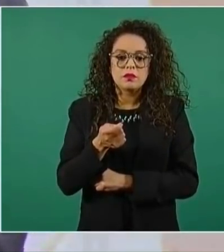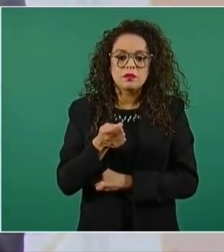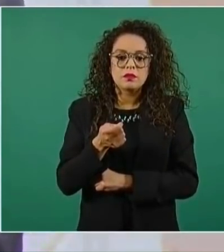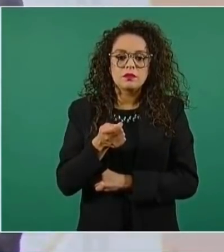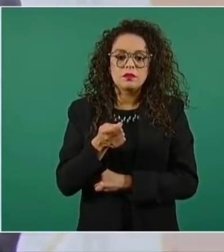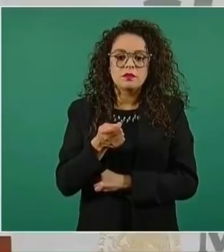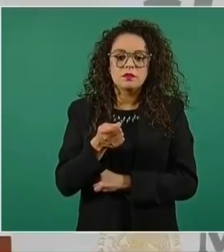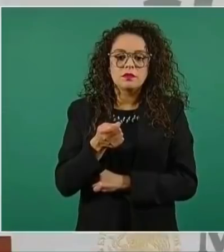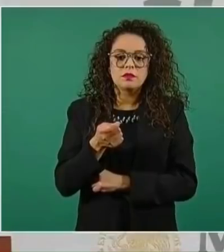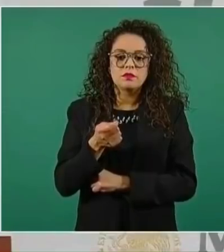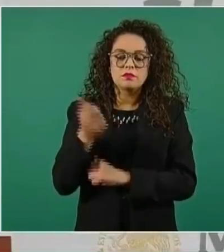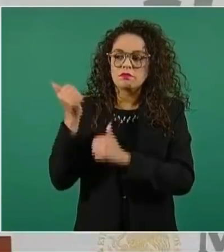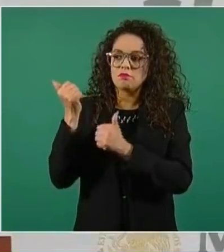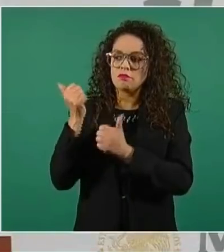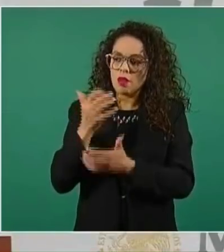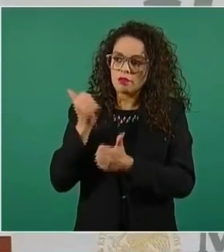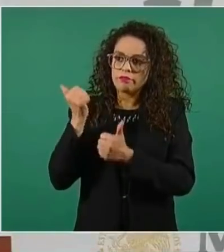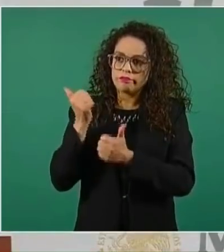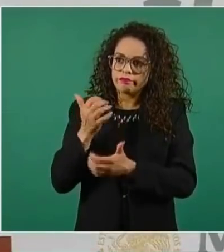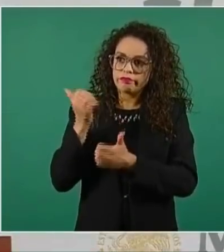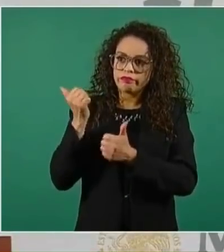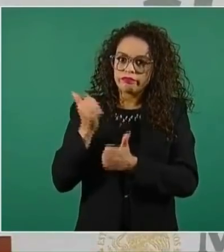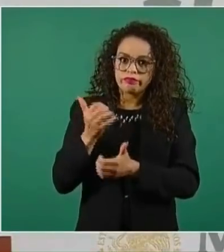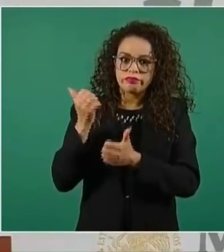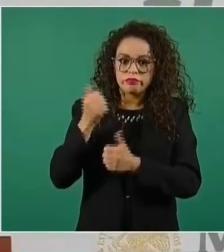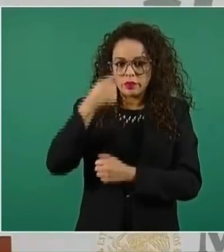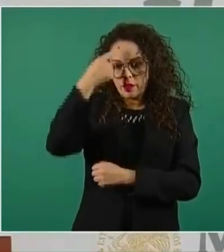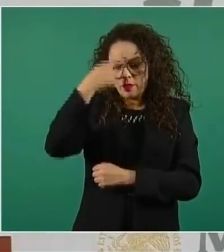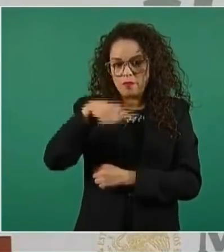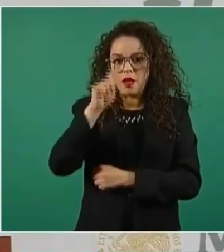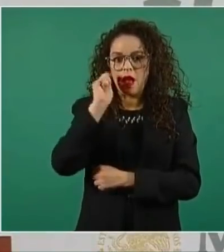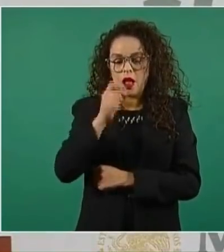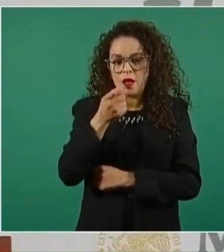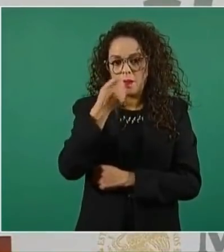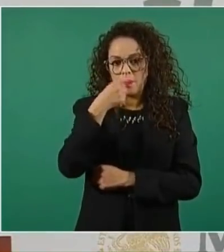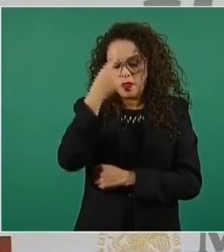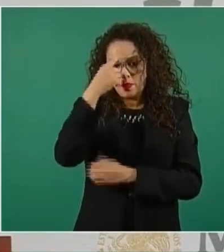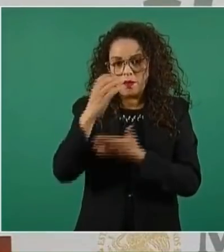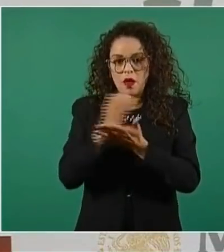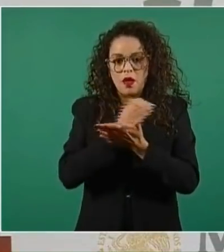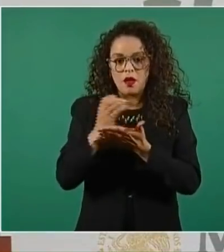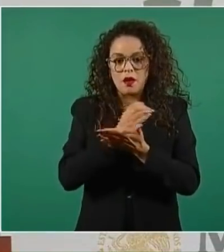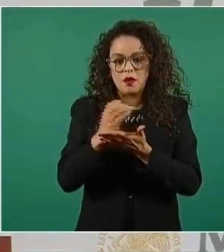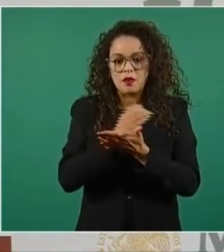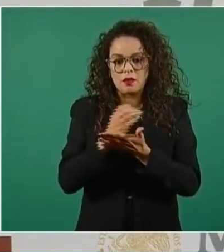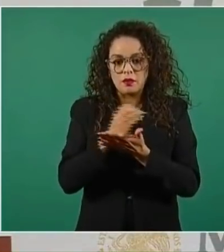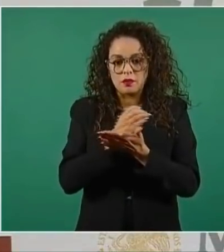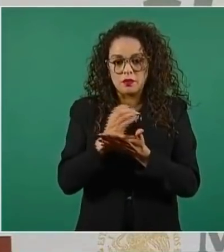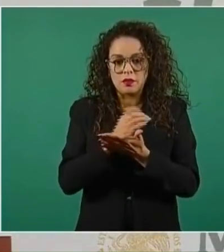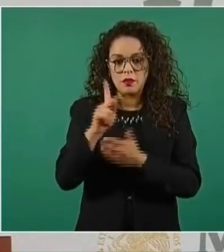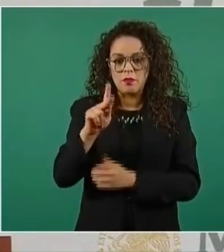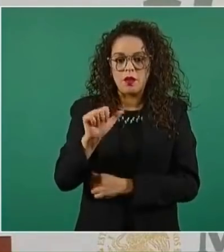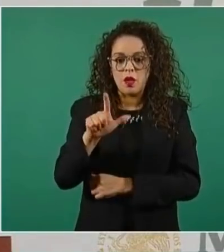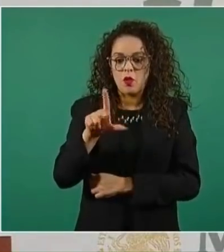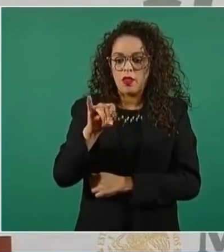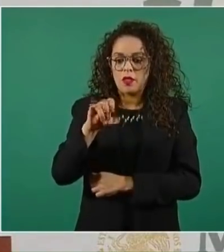quinina para combatir el paludismo y la vacuna contra la viruela,